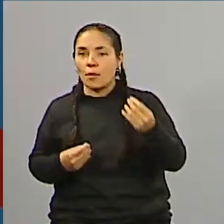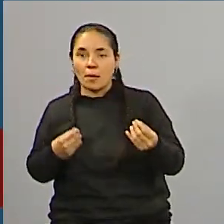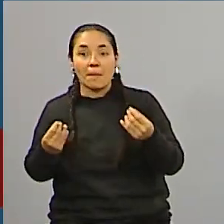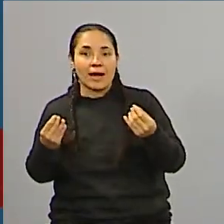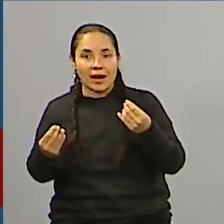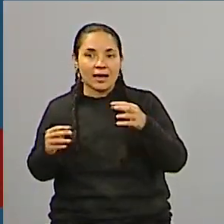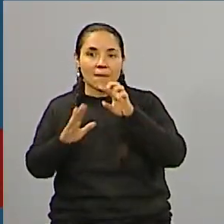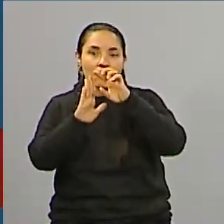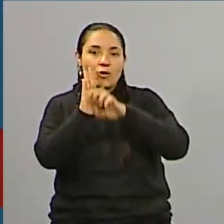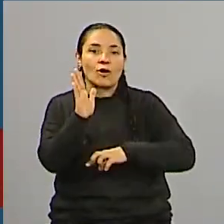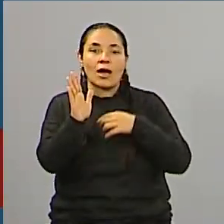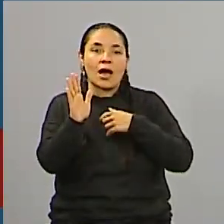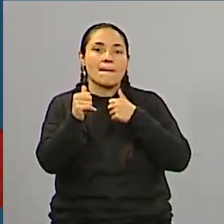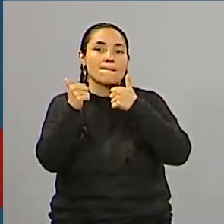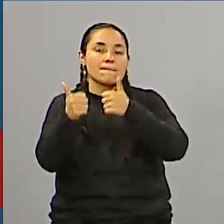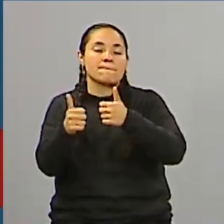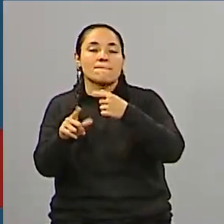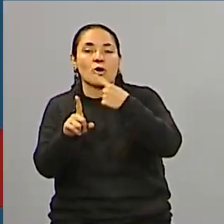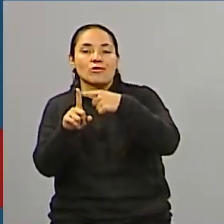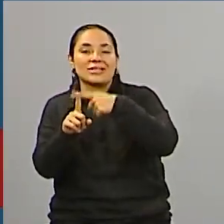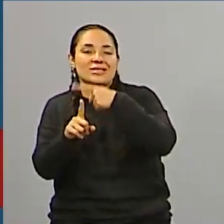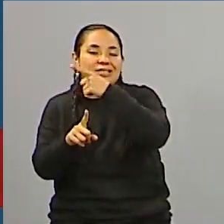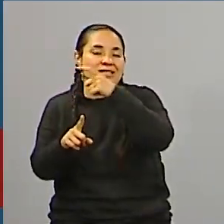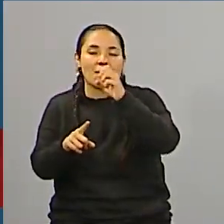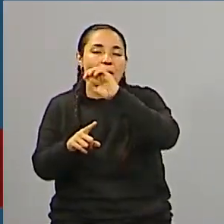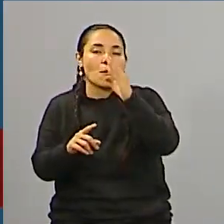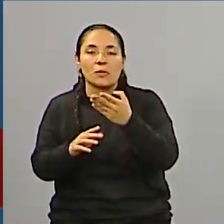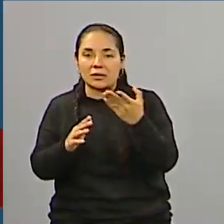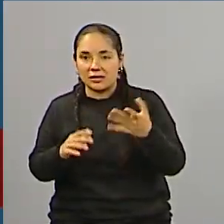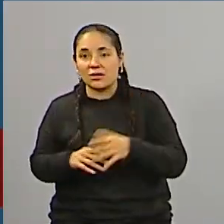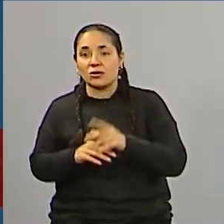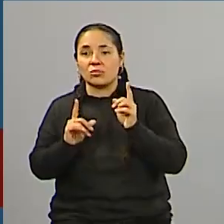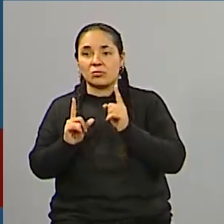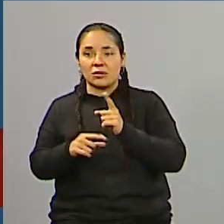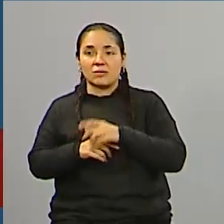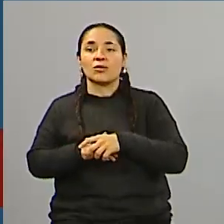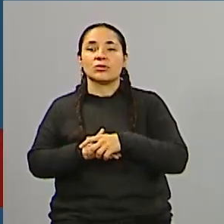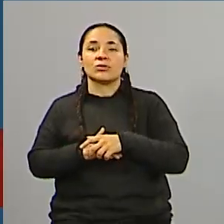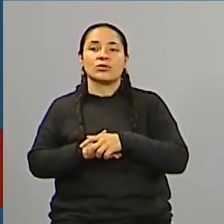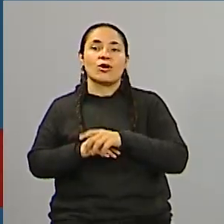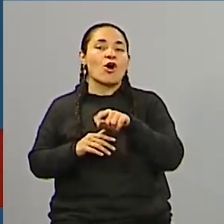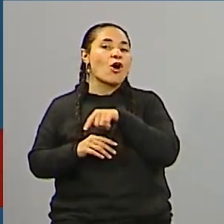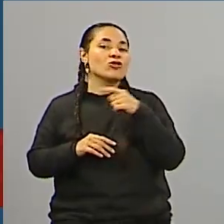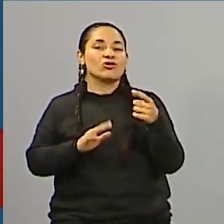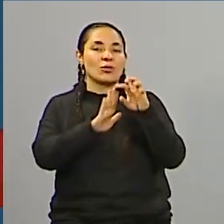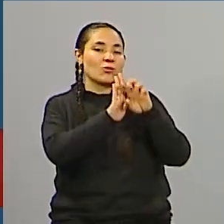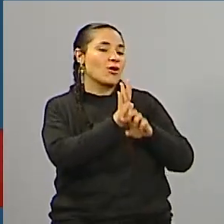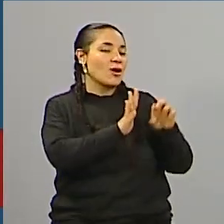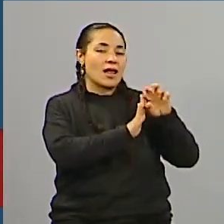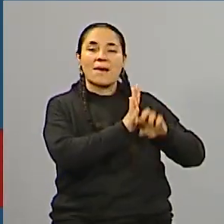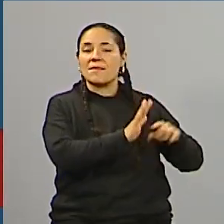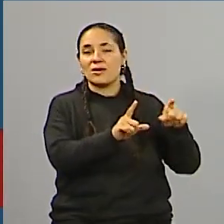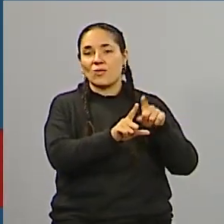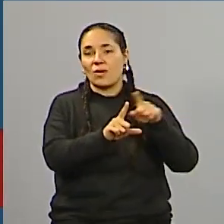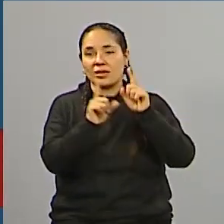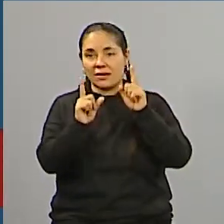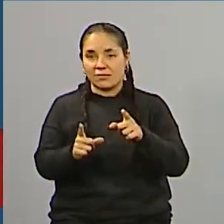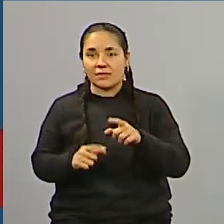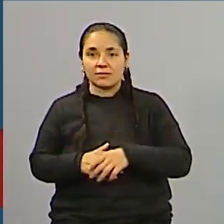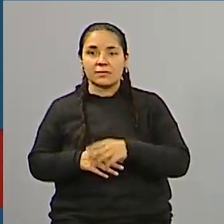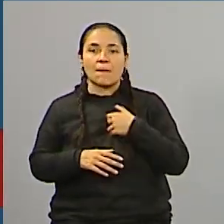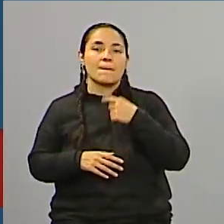Estamos en Chat Político en el 30 de la TDA, 22 de Supercanal HD. Vamos a hablar de turismo. Sin duda, el turismo